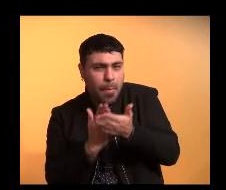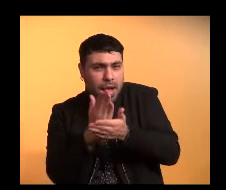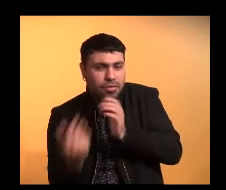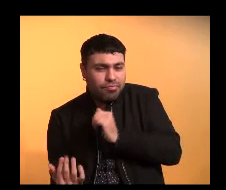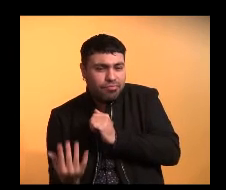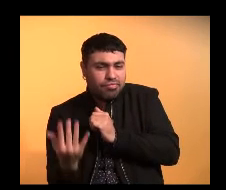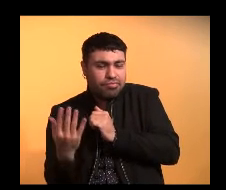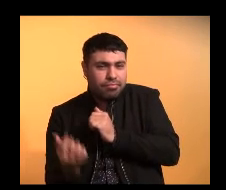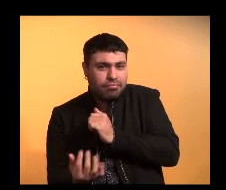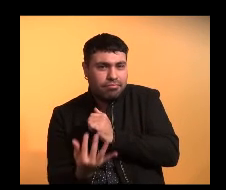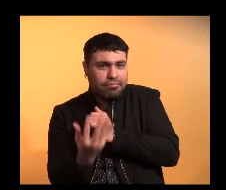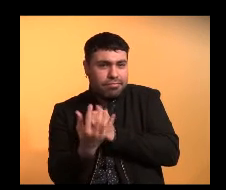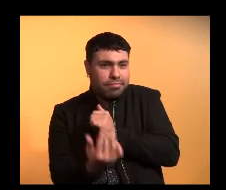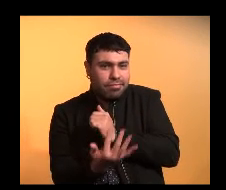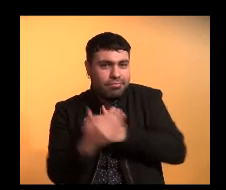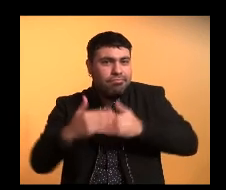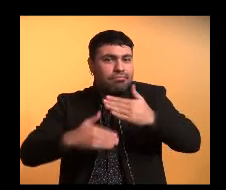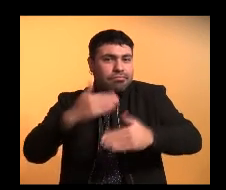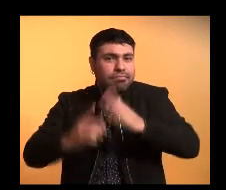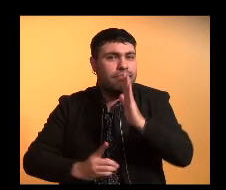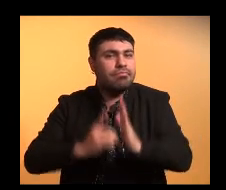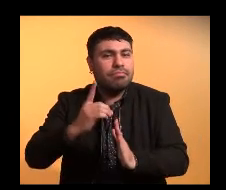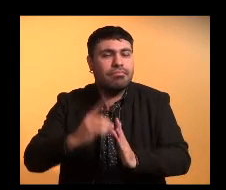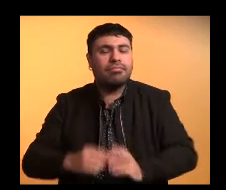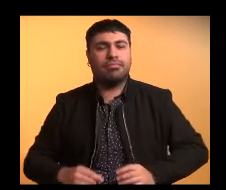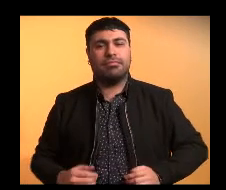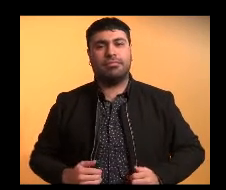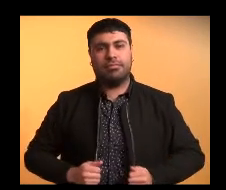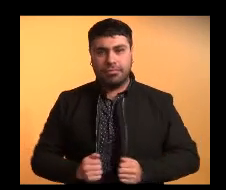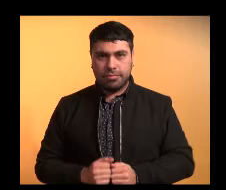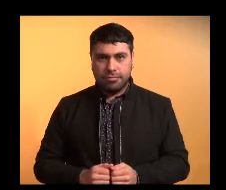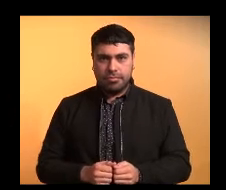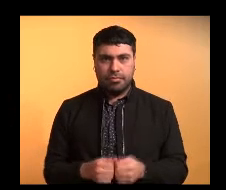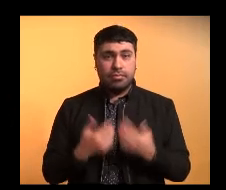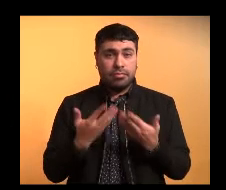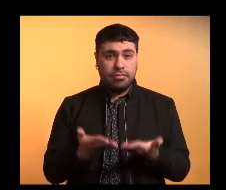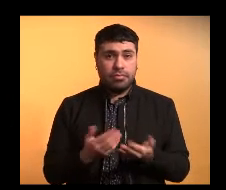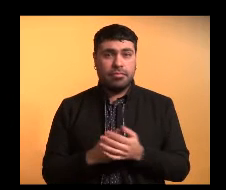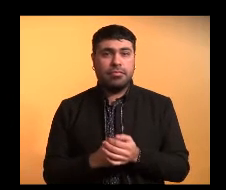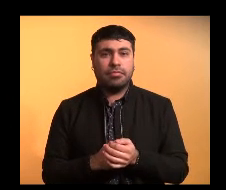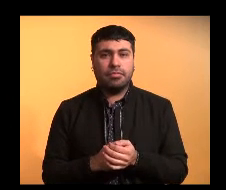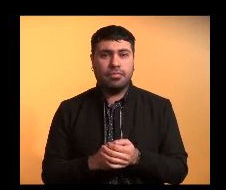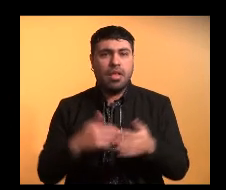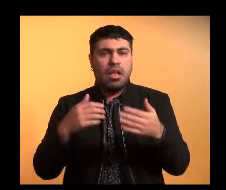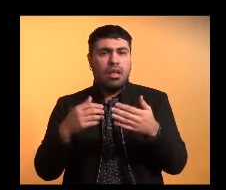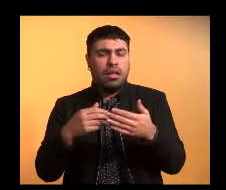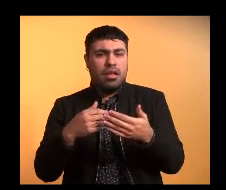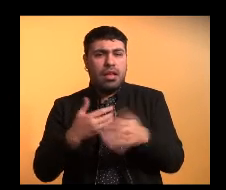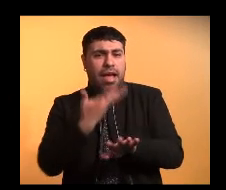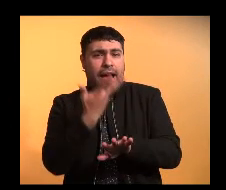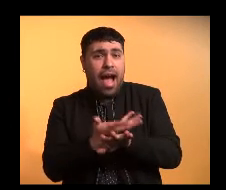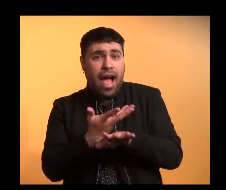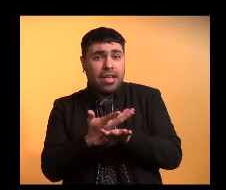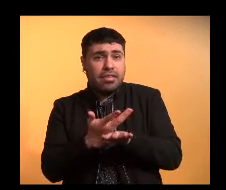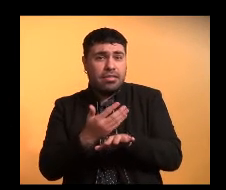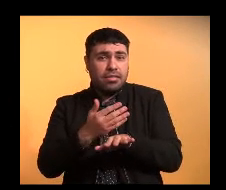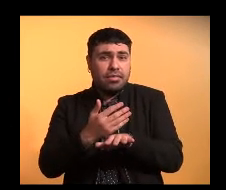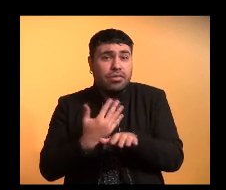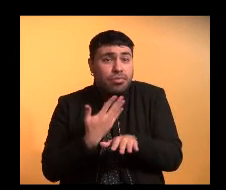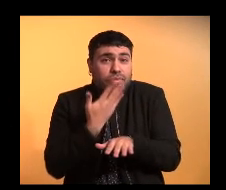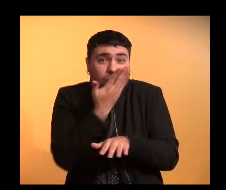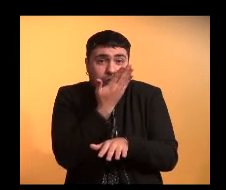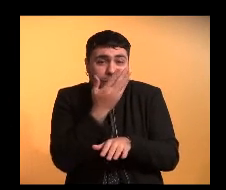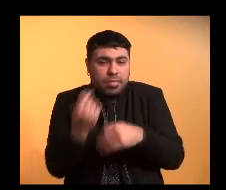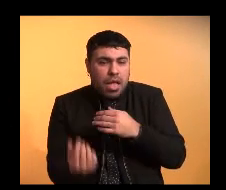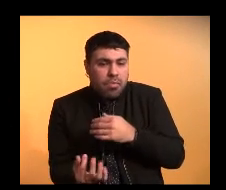comienzan a ocupar y en ese lugar se desarrollan. Entonces, en los lugares donde hay hielo, estas macroalgas simplemente